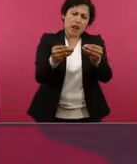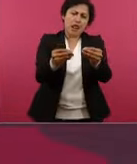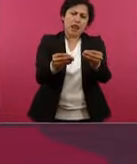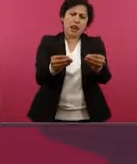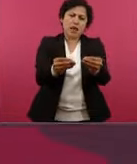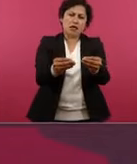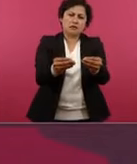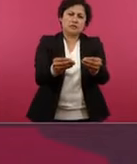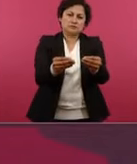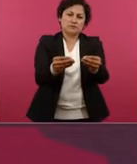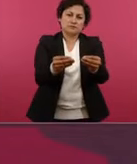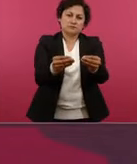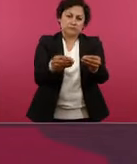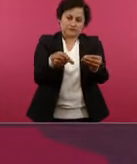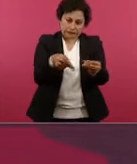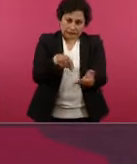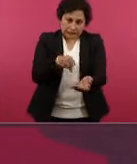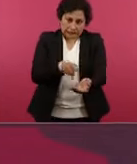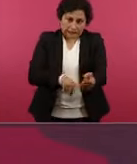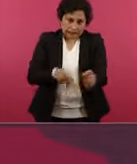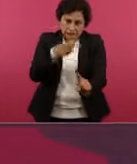el dinero,